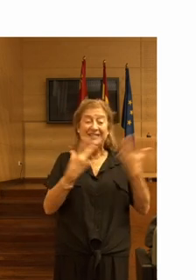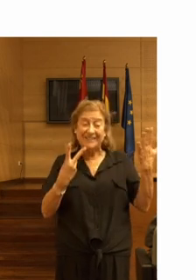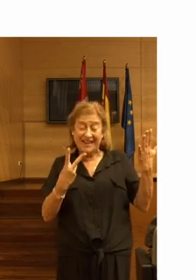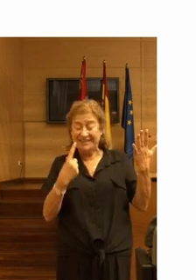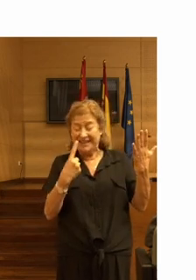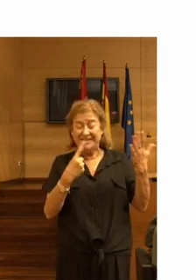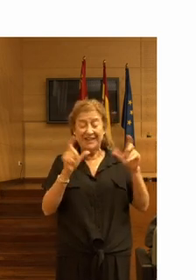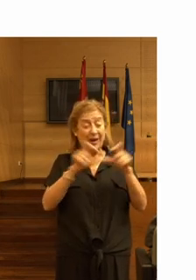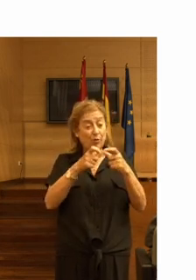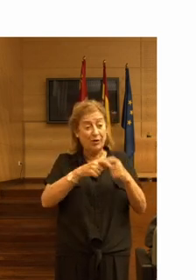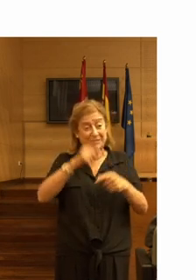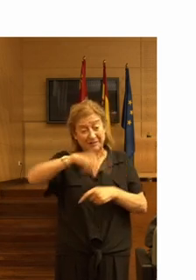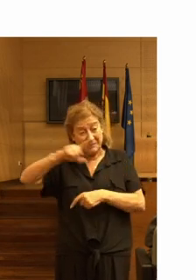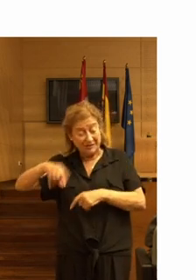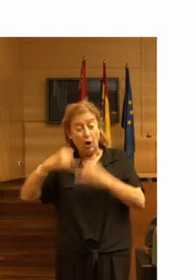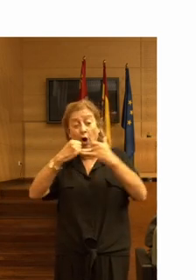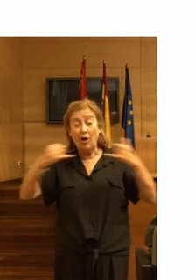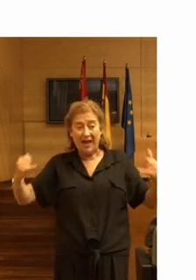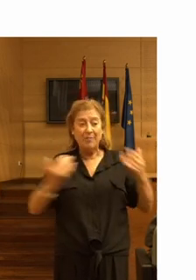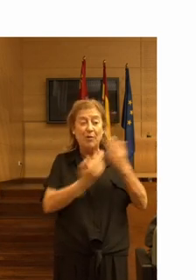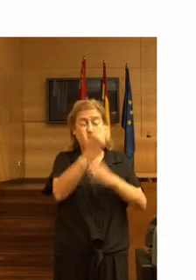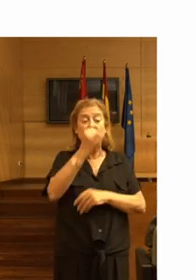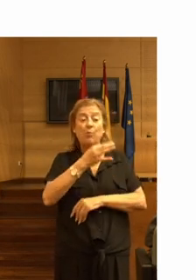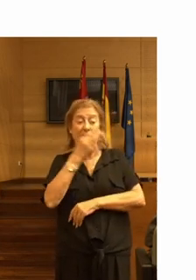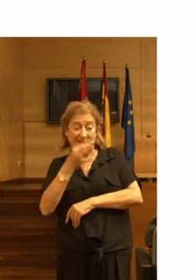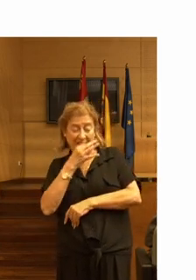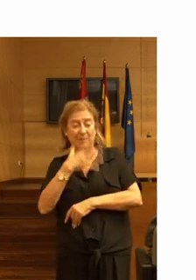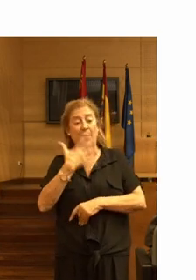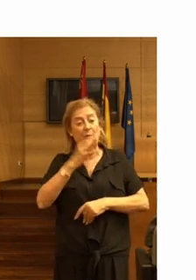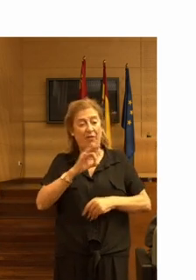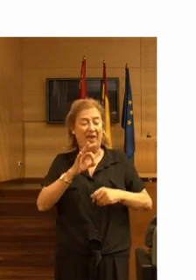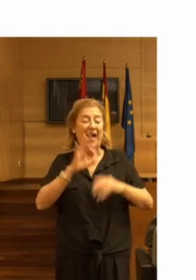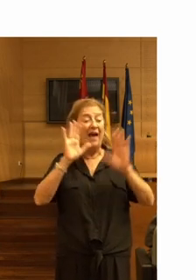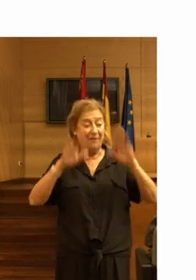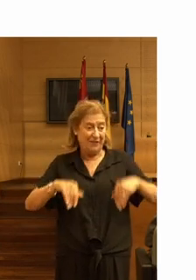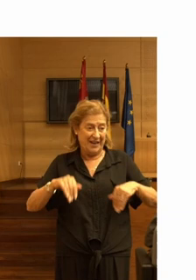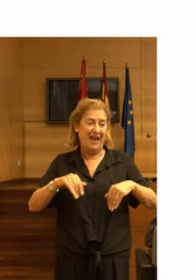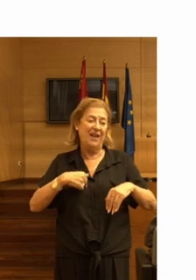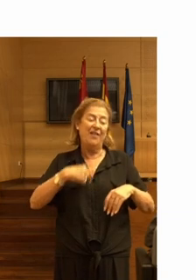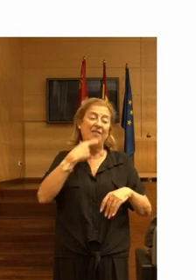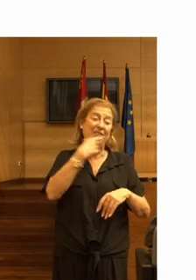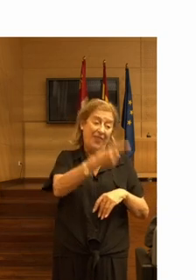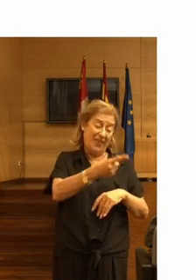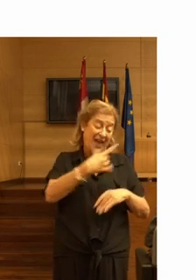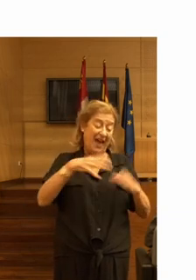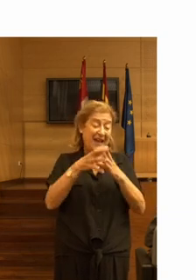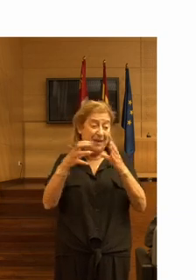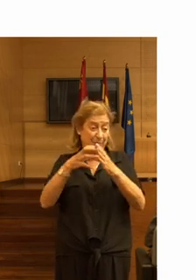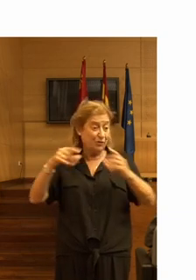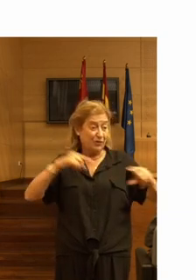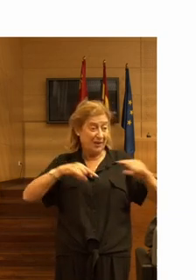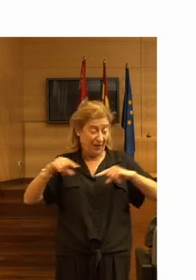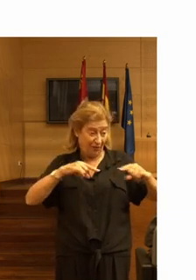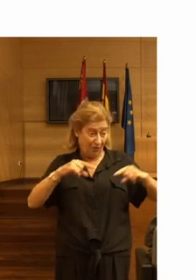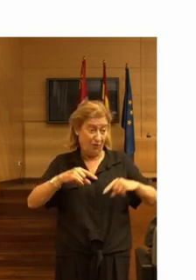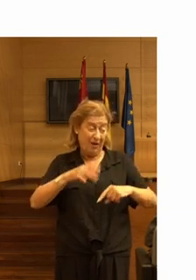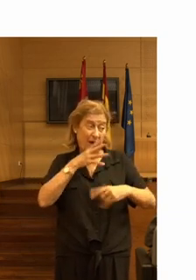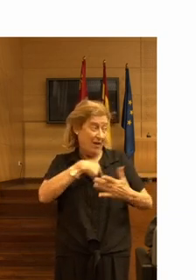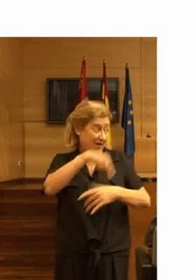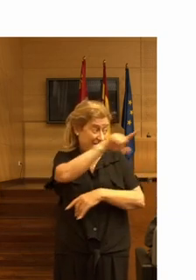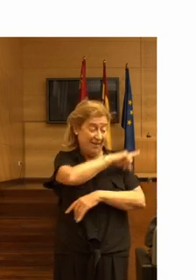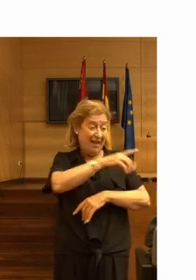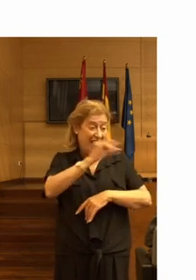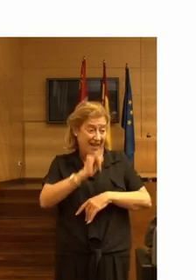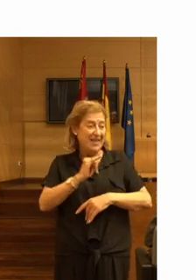mensuales, online, por la mañana y por la tarde, para poder llegar, como les indicábamos a los equipos de dirección, muchos hoy presentes aquí,